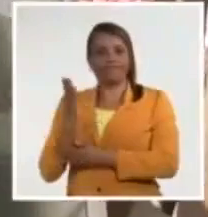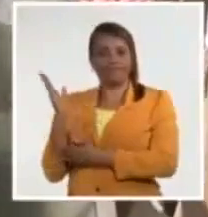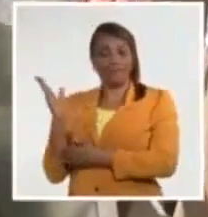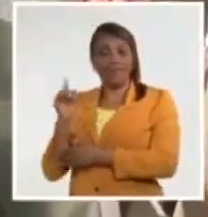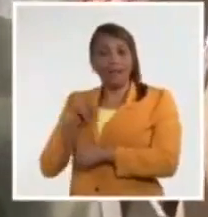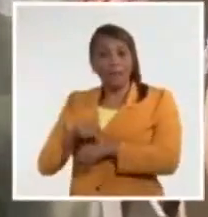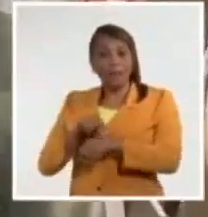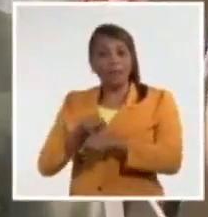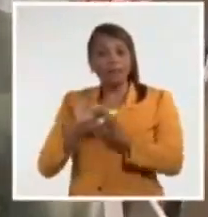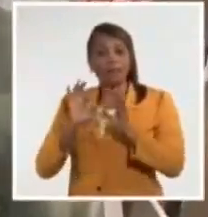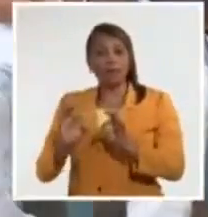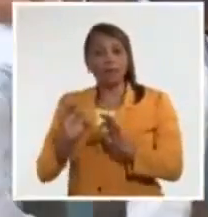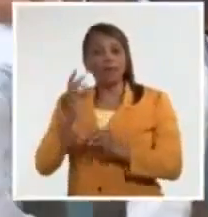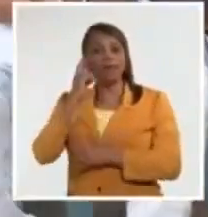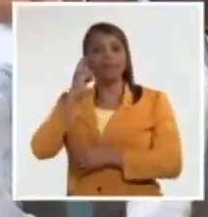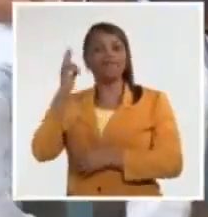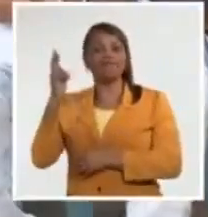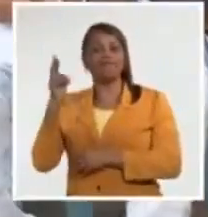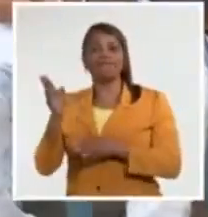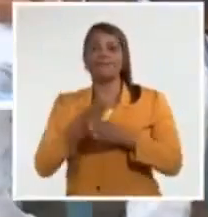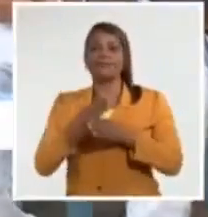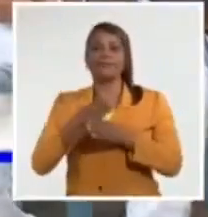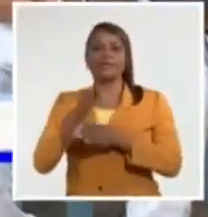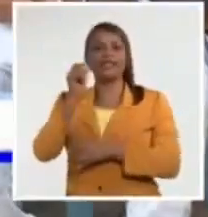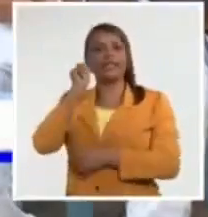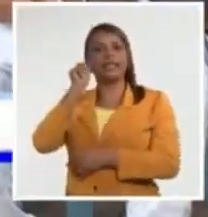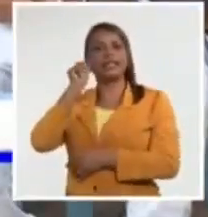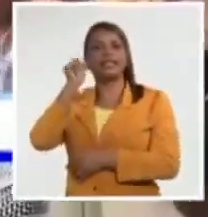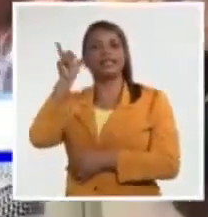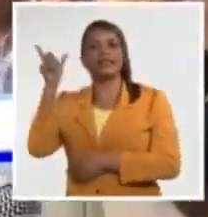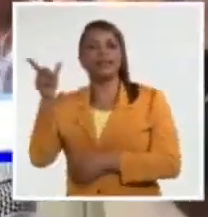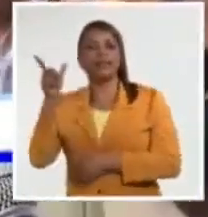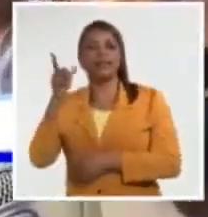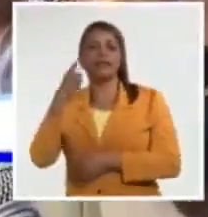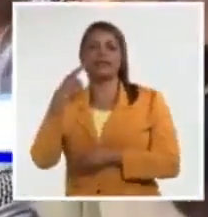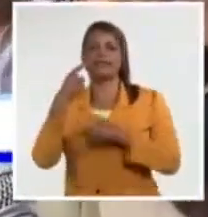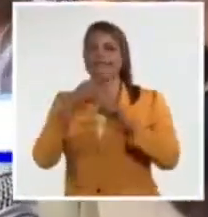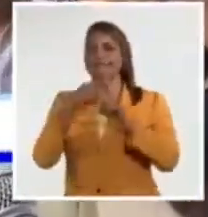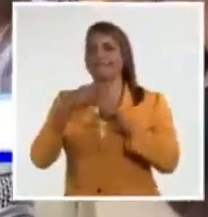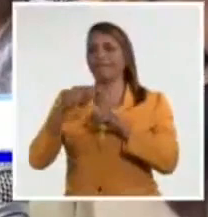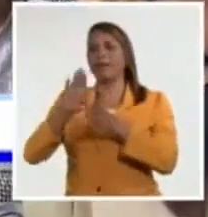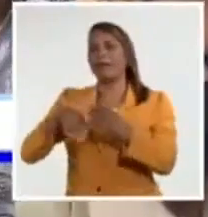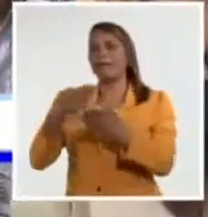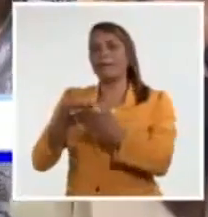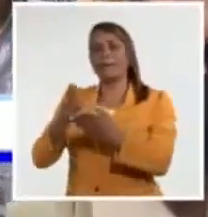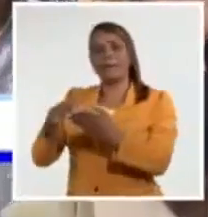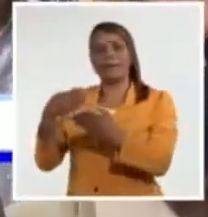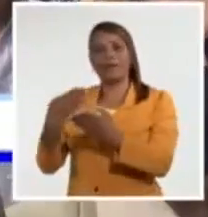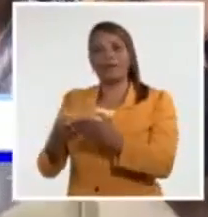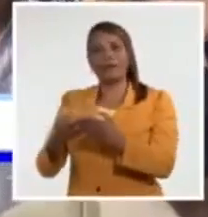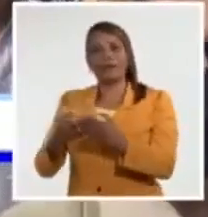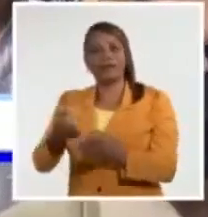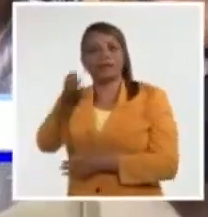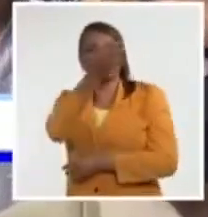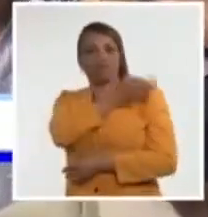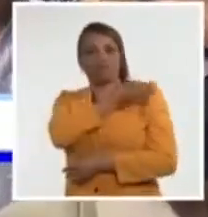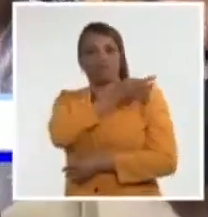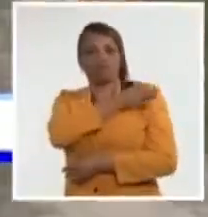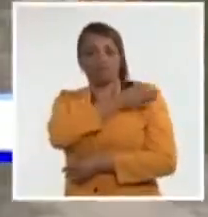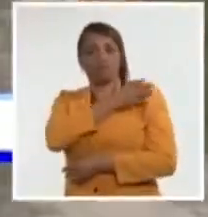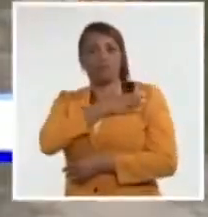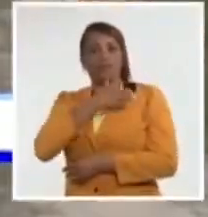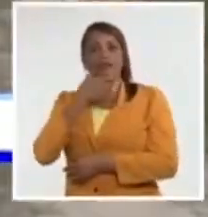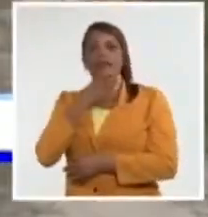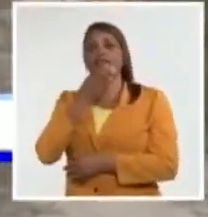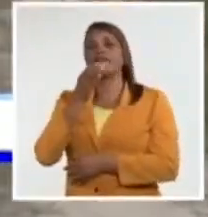instante fueron rememoradas ideas, conceptos y propuestas del comandante en jefe